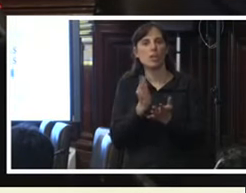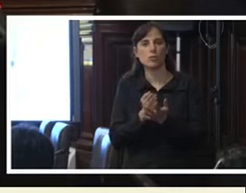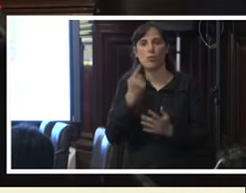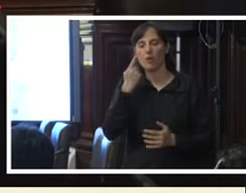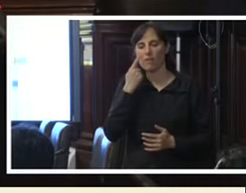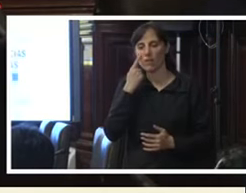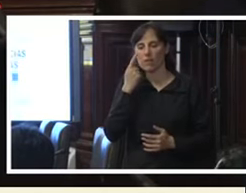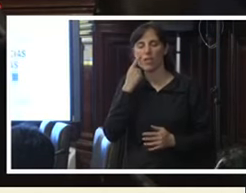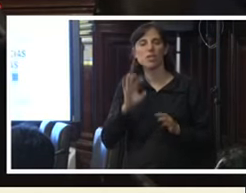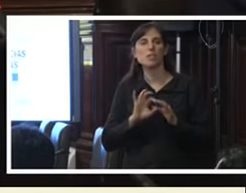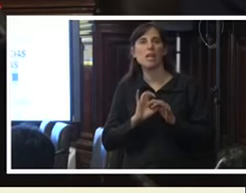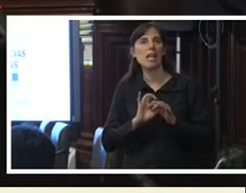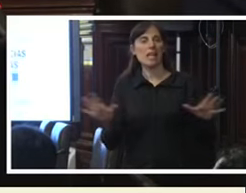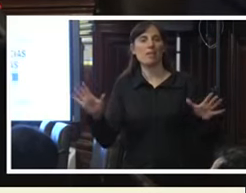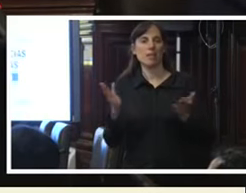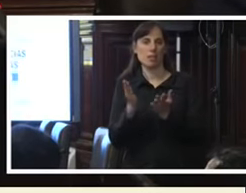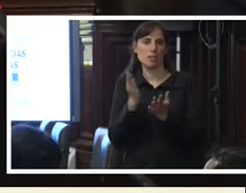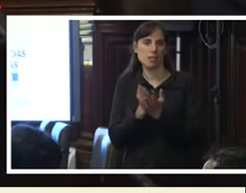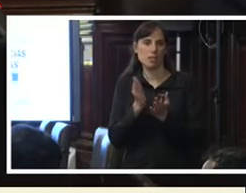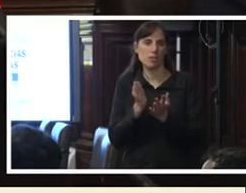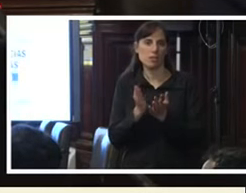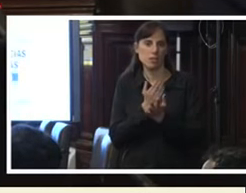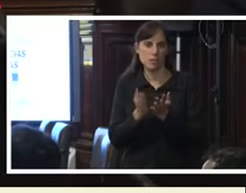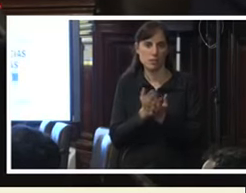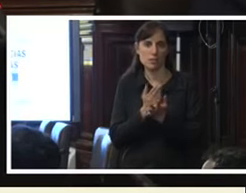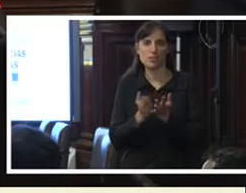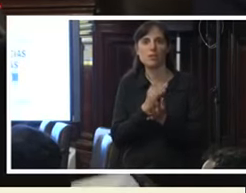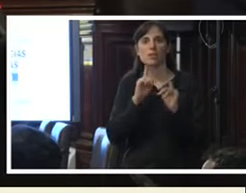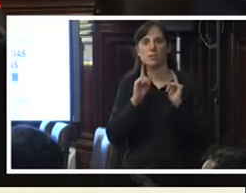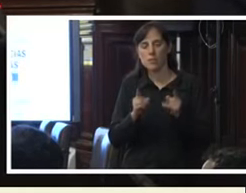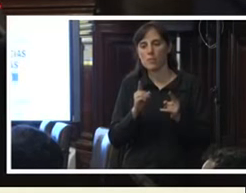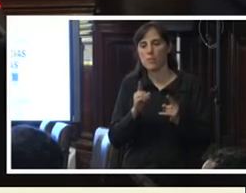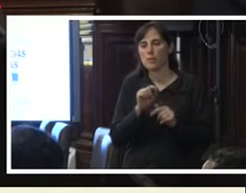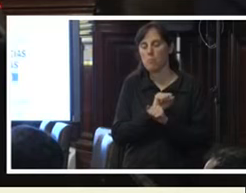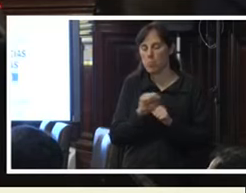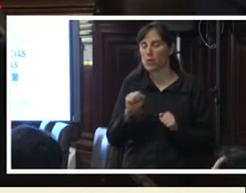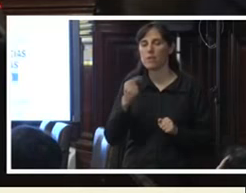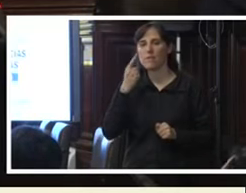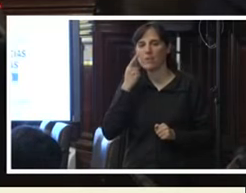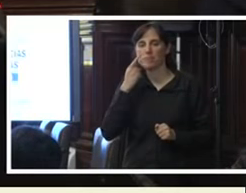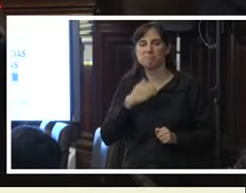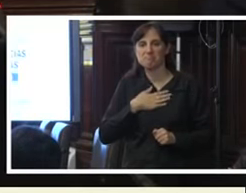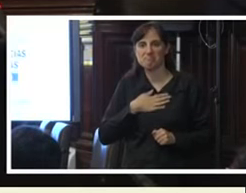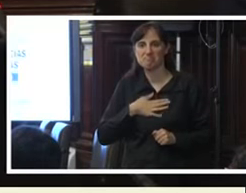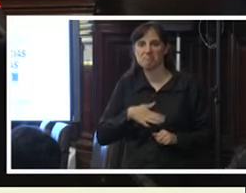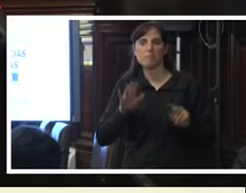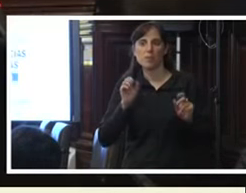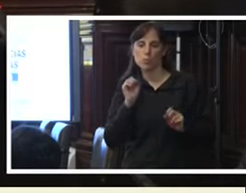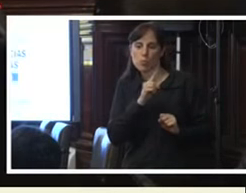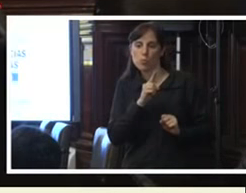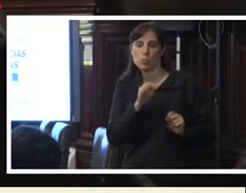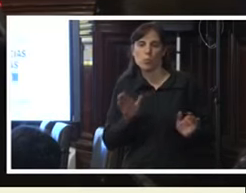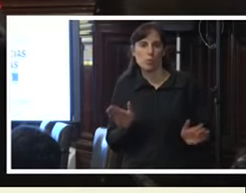discriminación y de violencia motivada por la orientación sexual o identidad de género lo cual reafirma nuestra preocupación